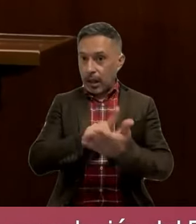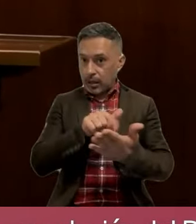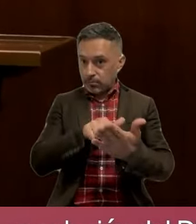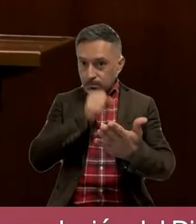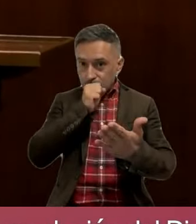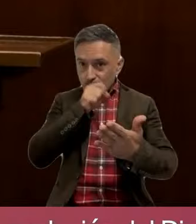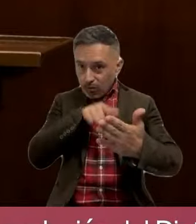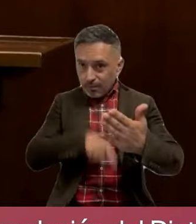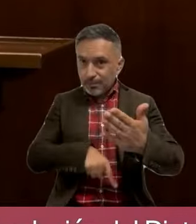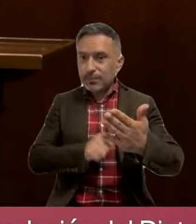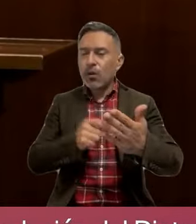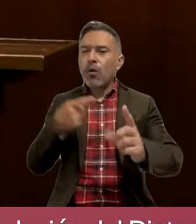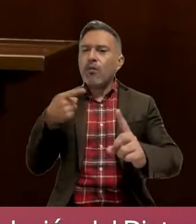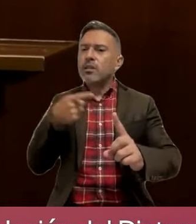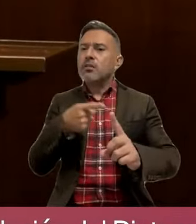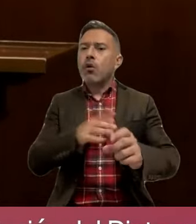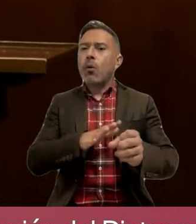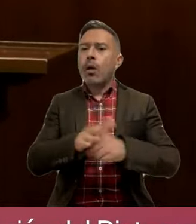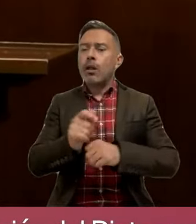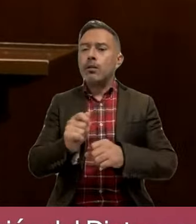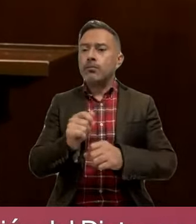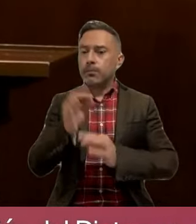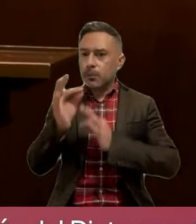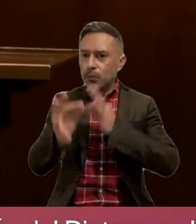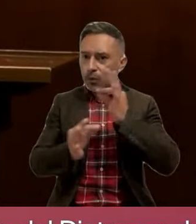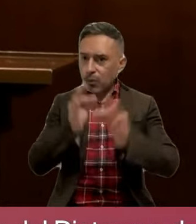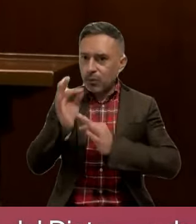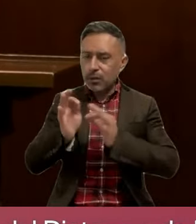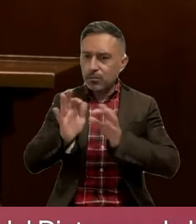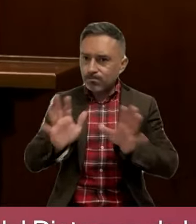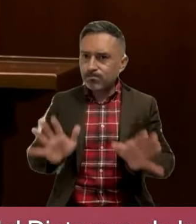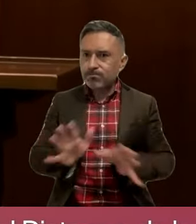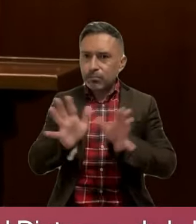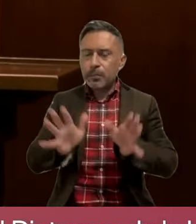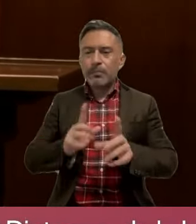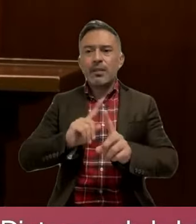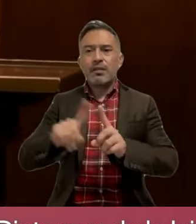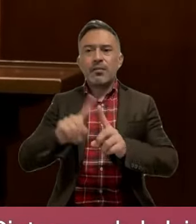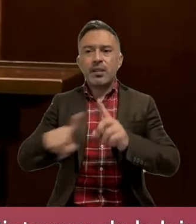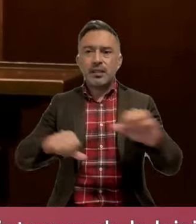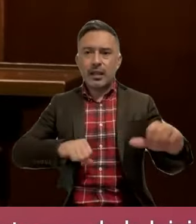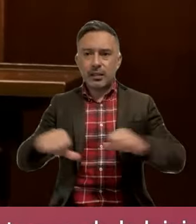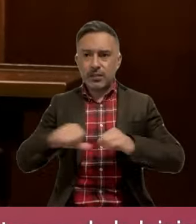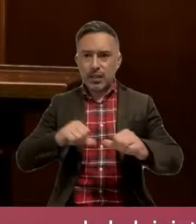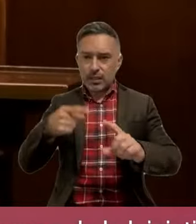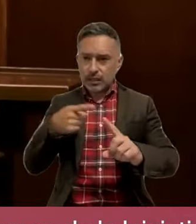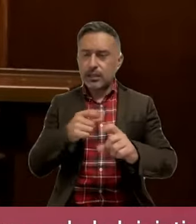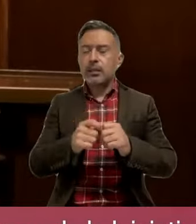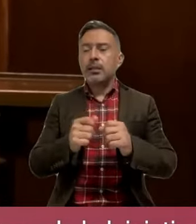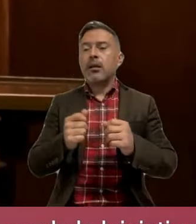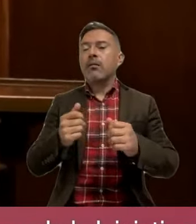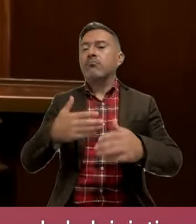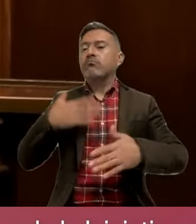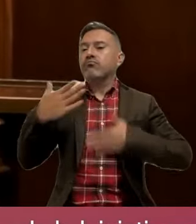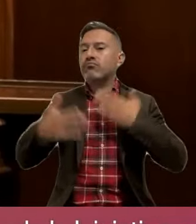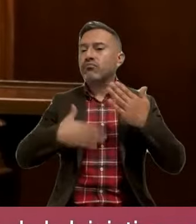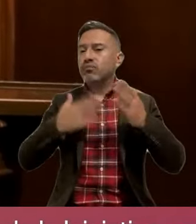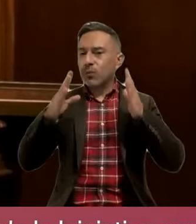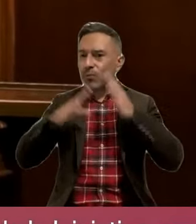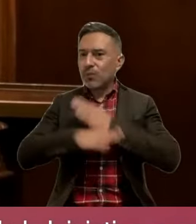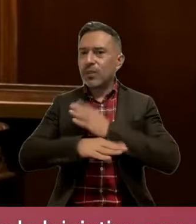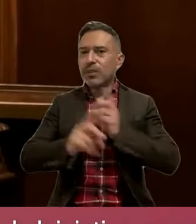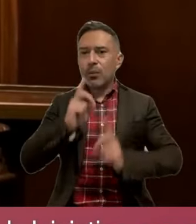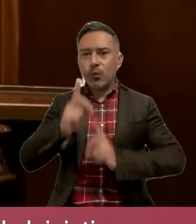el de promover y fomentar en todas las actividades físicas, recreativas y deportivas